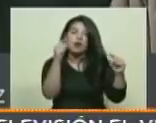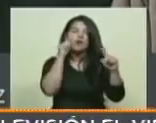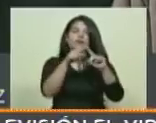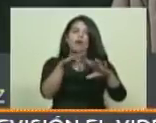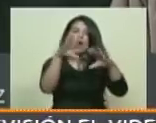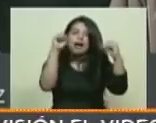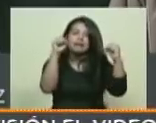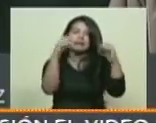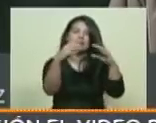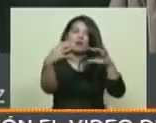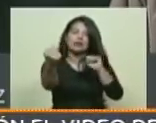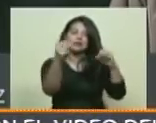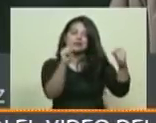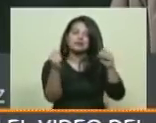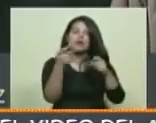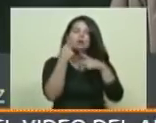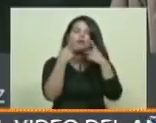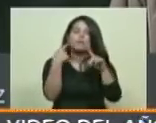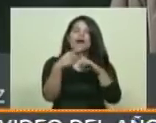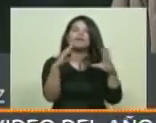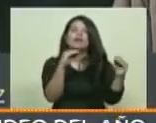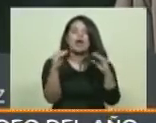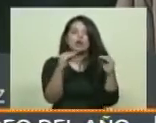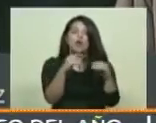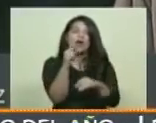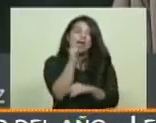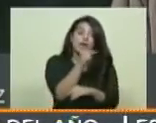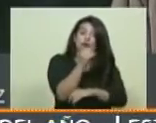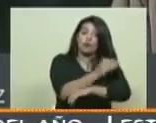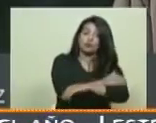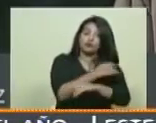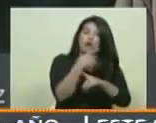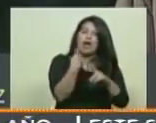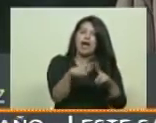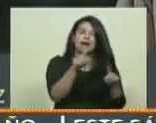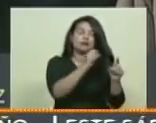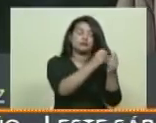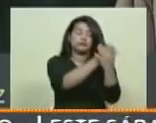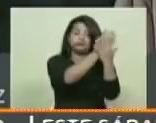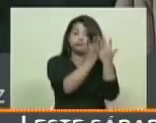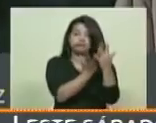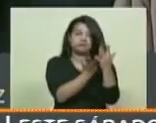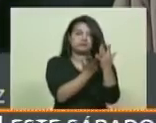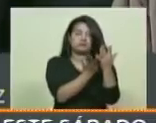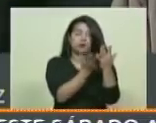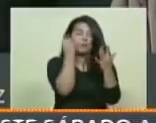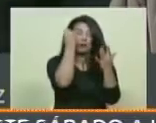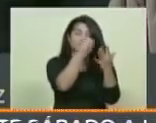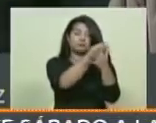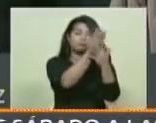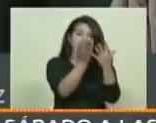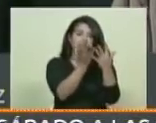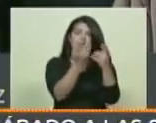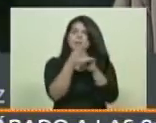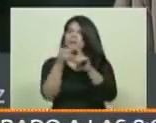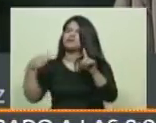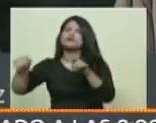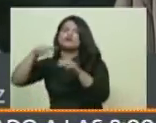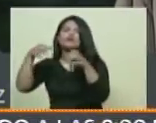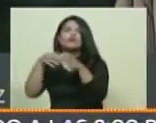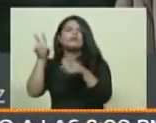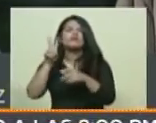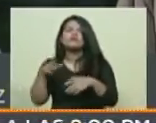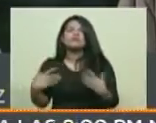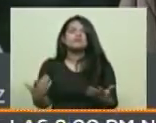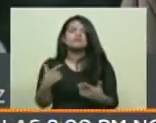de diálogo entre factores que tienen modelos diversos y antagónicos, y lo más importante para nosotros como